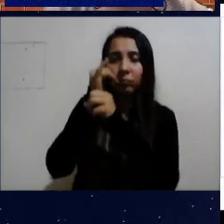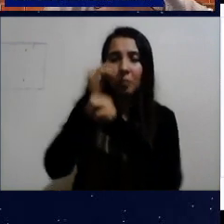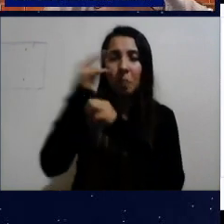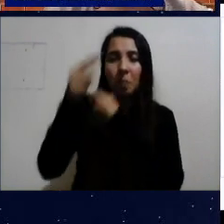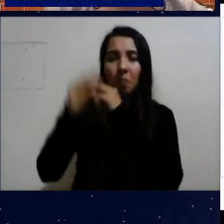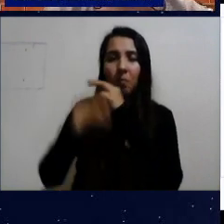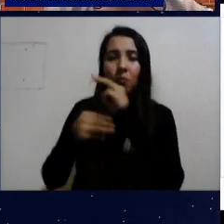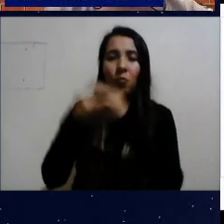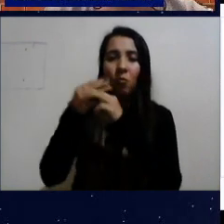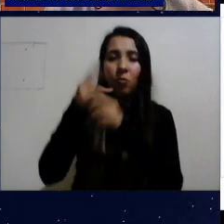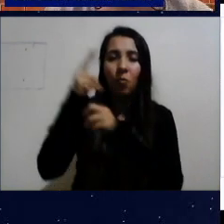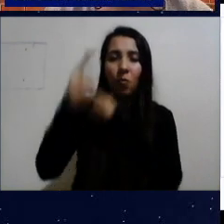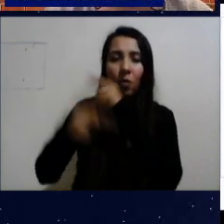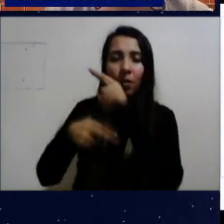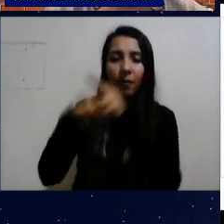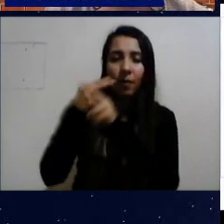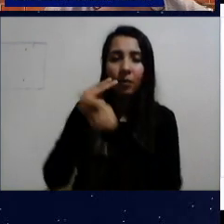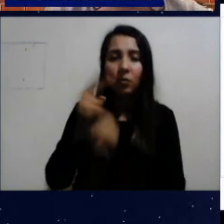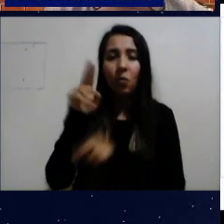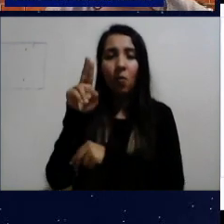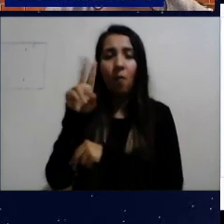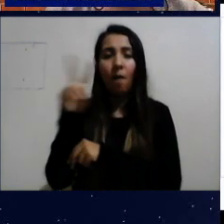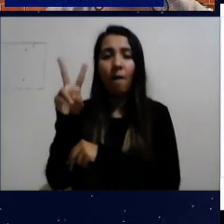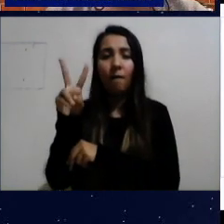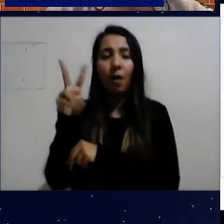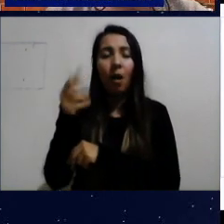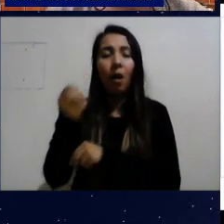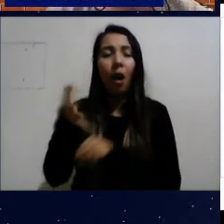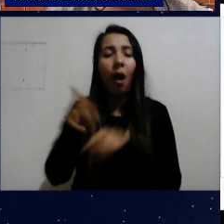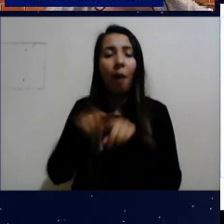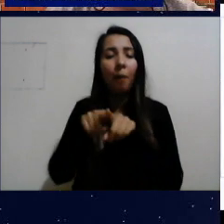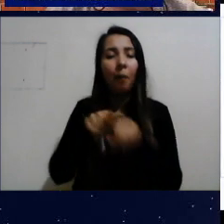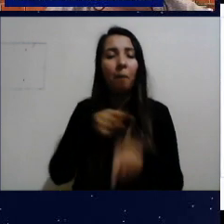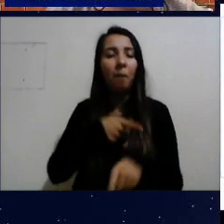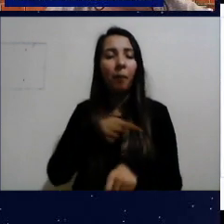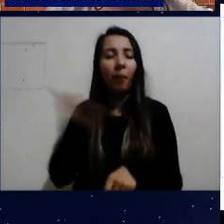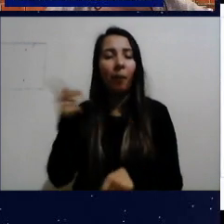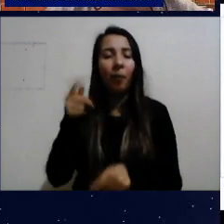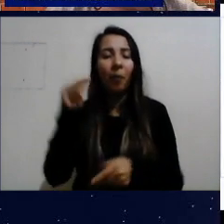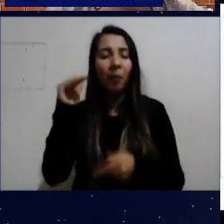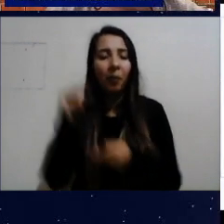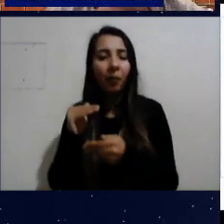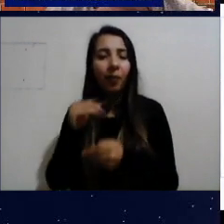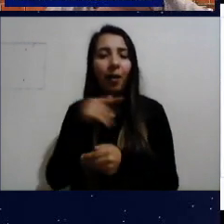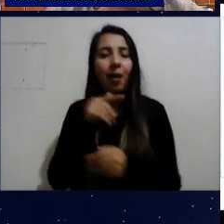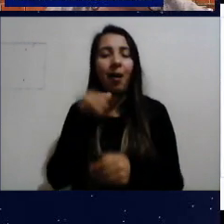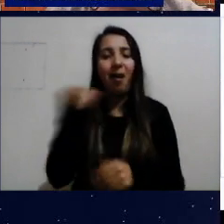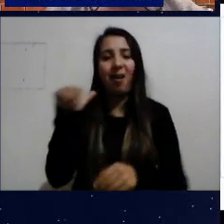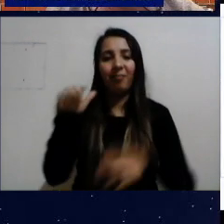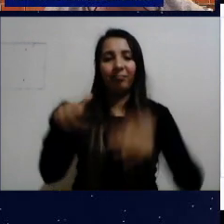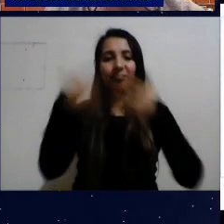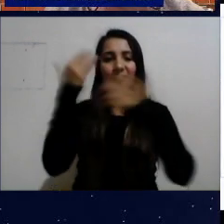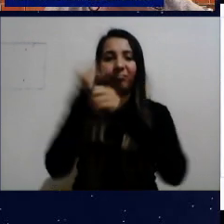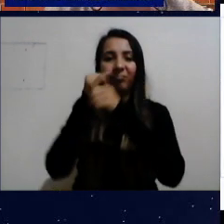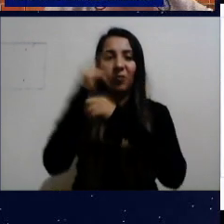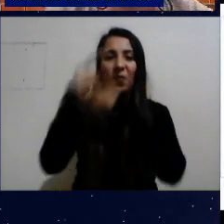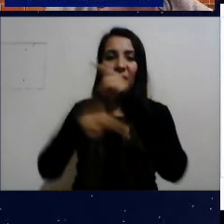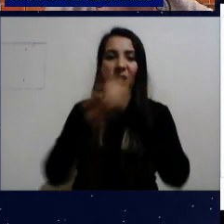y realmente es fundamental para un montón de investigaciones y entre ellas para las investigaciones